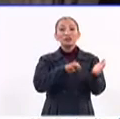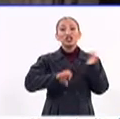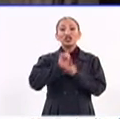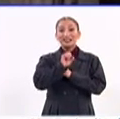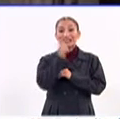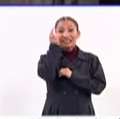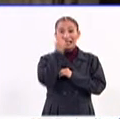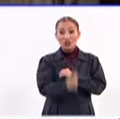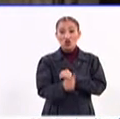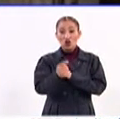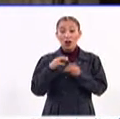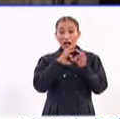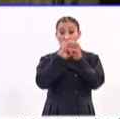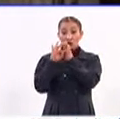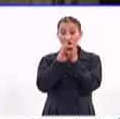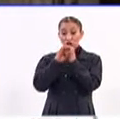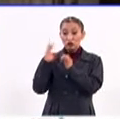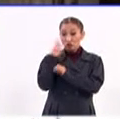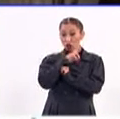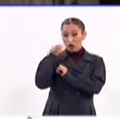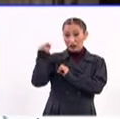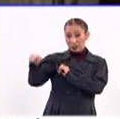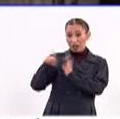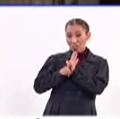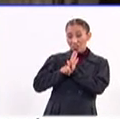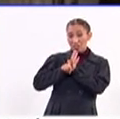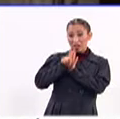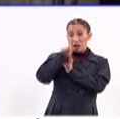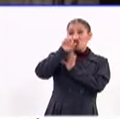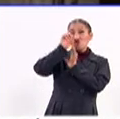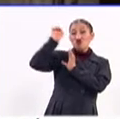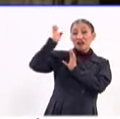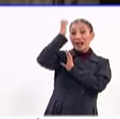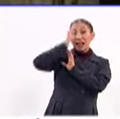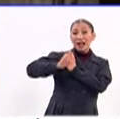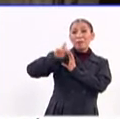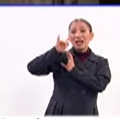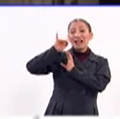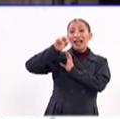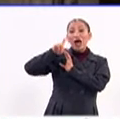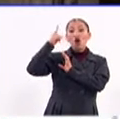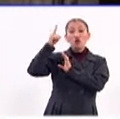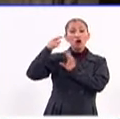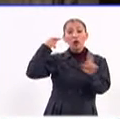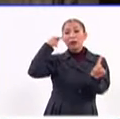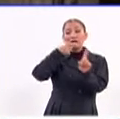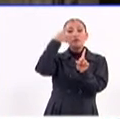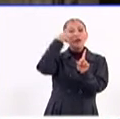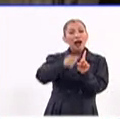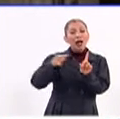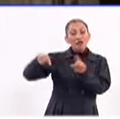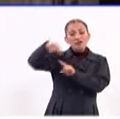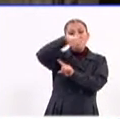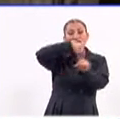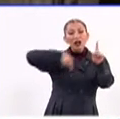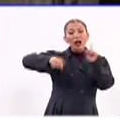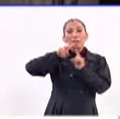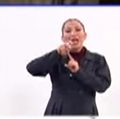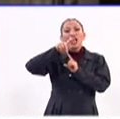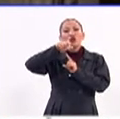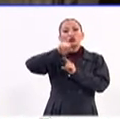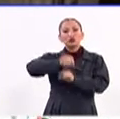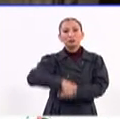En 1961, la Unión Soviética lanza la sonda Venera 1, con el objetivo de sobrevolar el